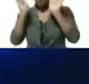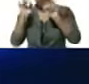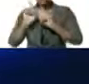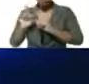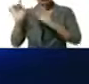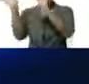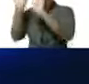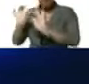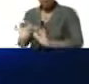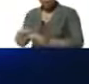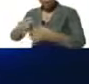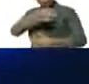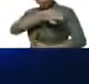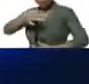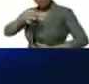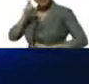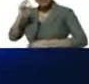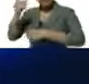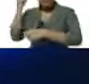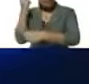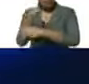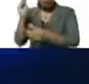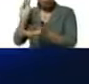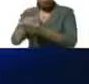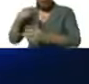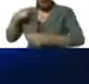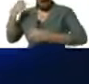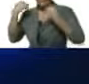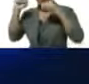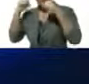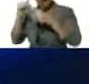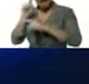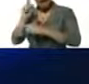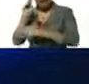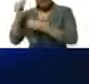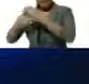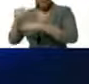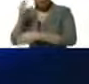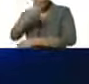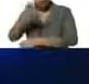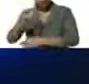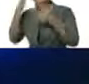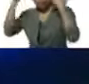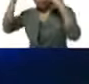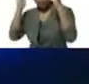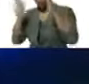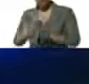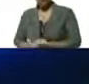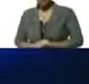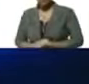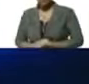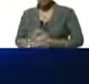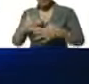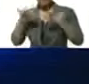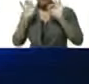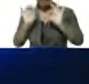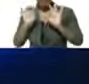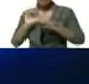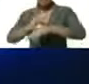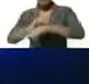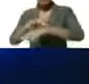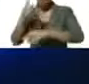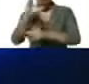las medidas correctas que se deben aplicar y estamos aplicando. Llegó también un especialista en medicina